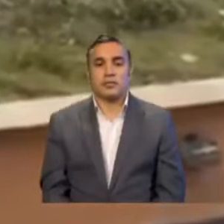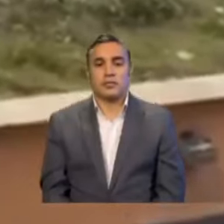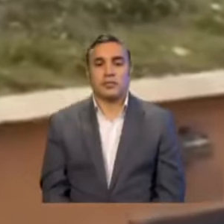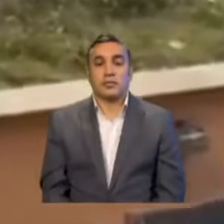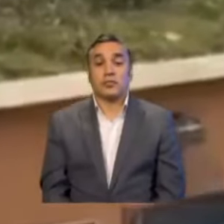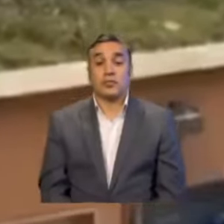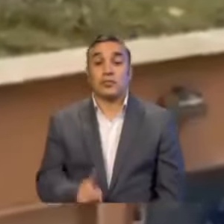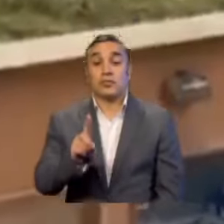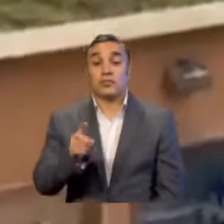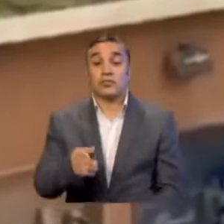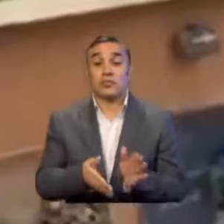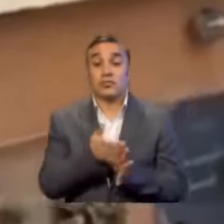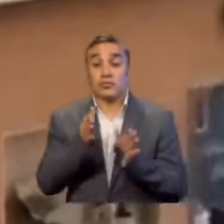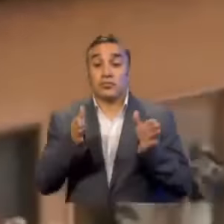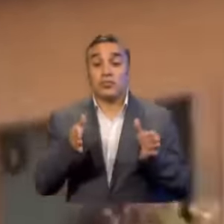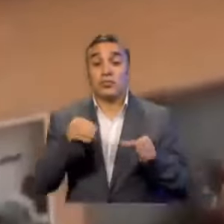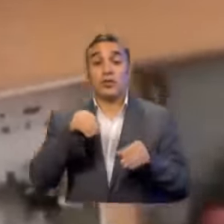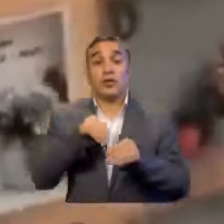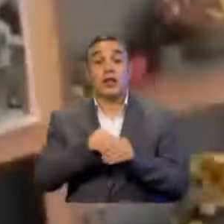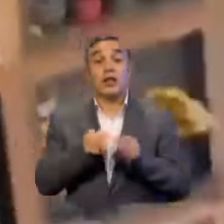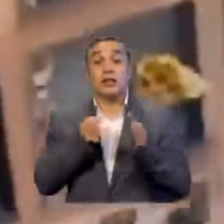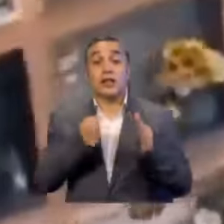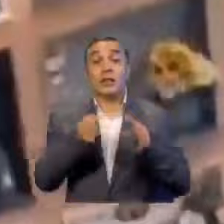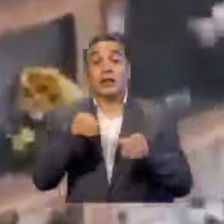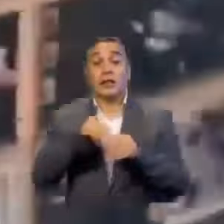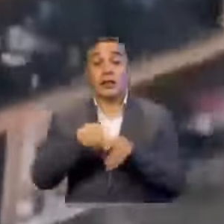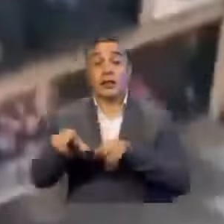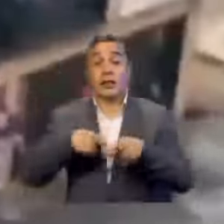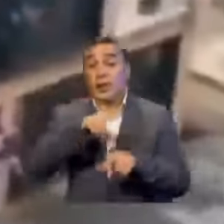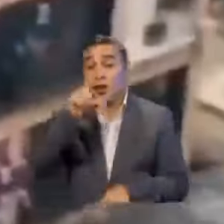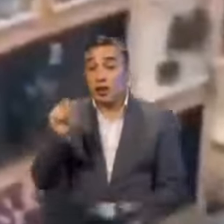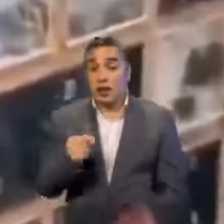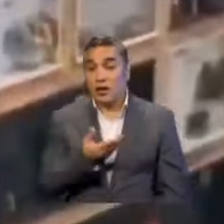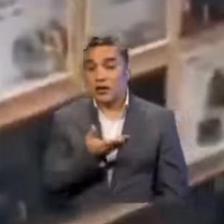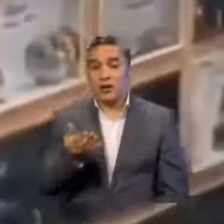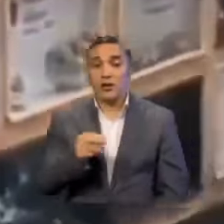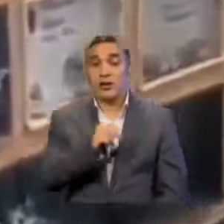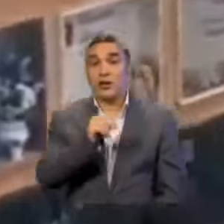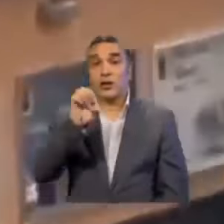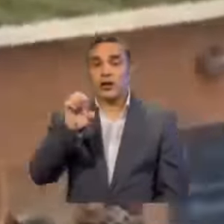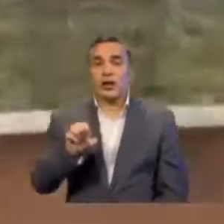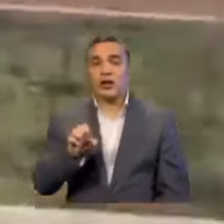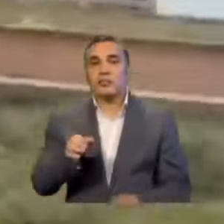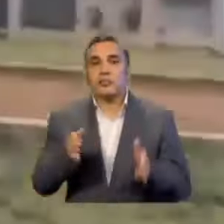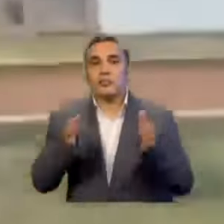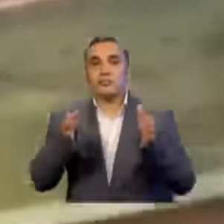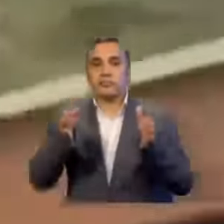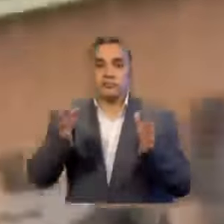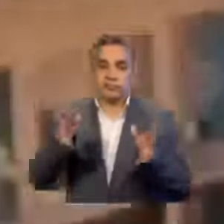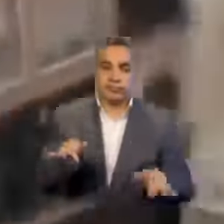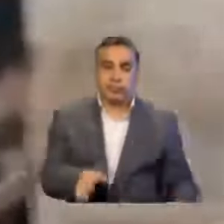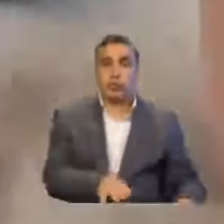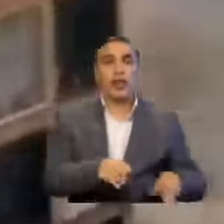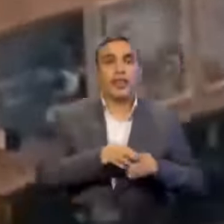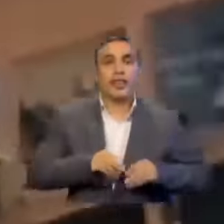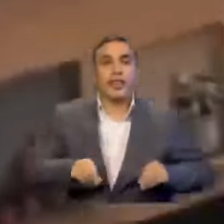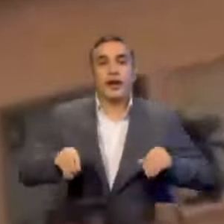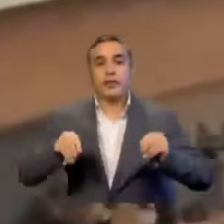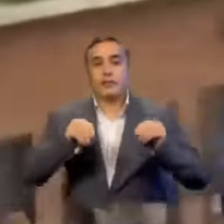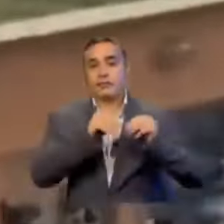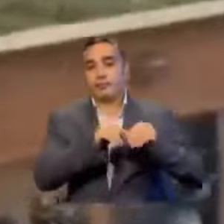Una parte de un cementerio situado en un acantilado de la región italiana de Liguria, en el noreste, se hundió a causa de un deslizamiento de